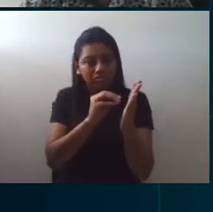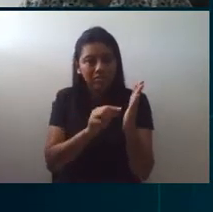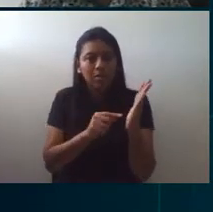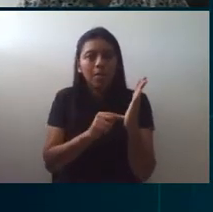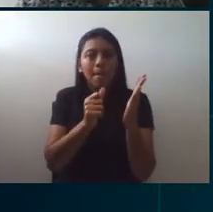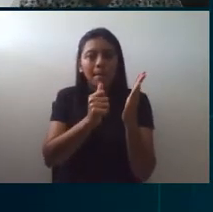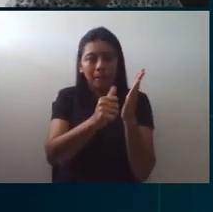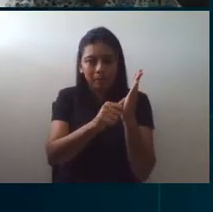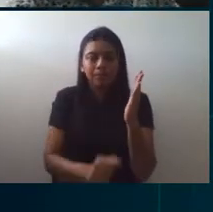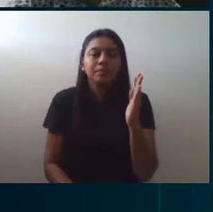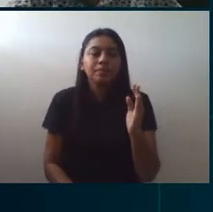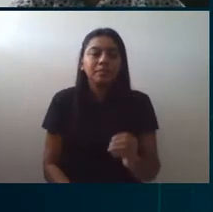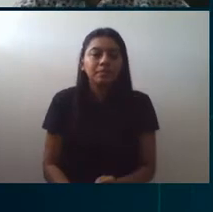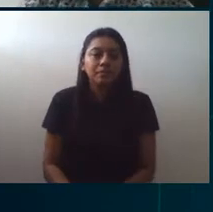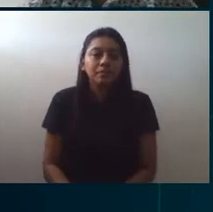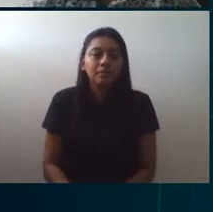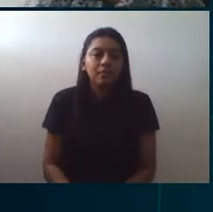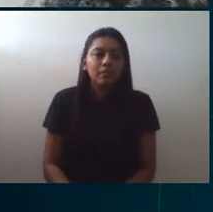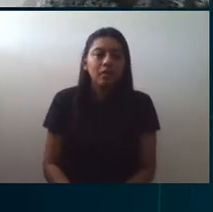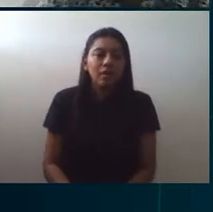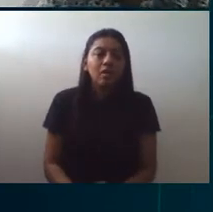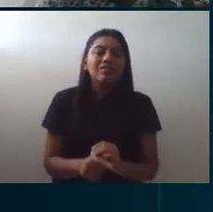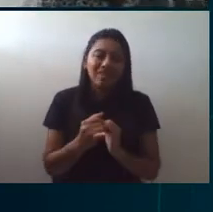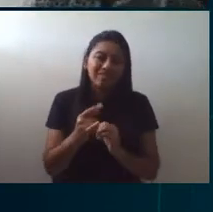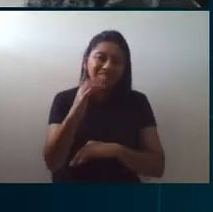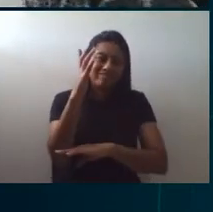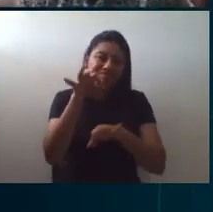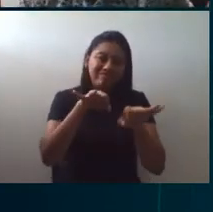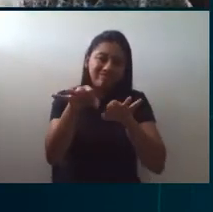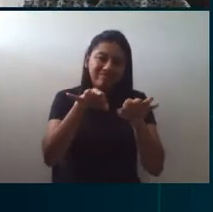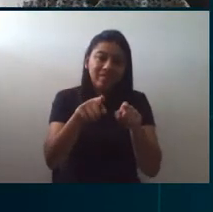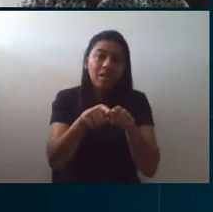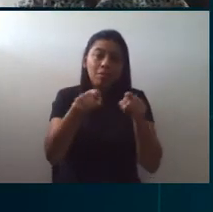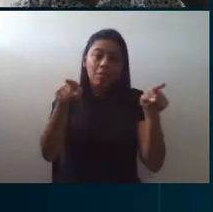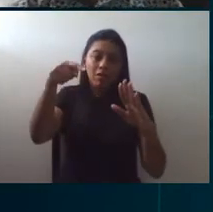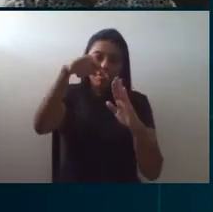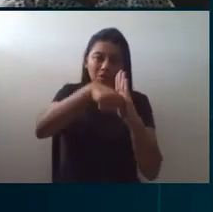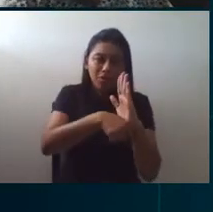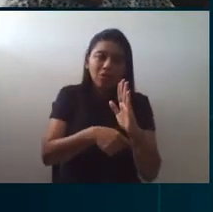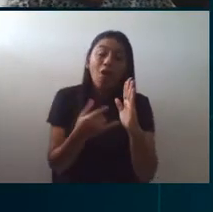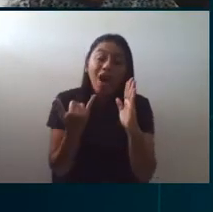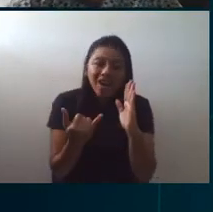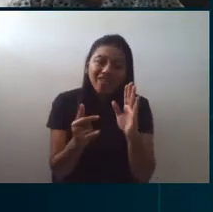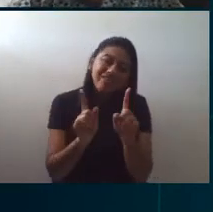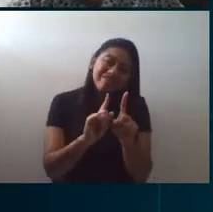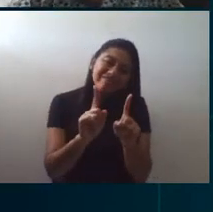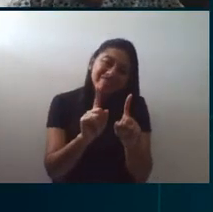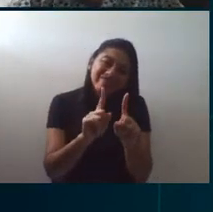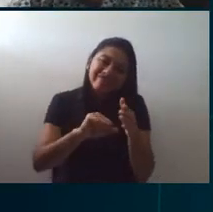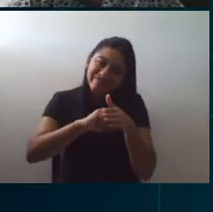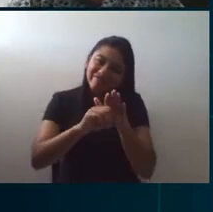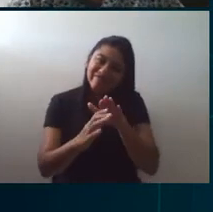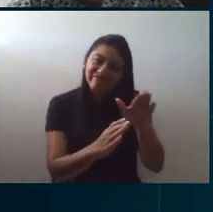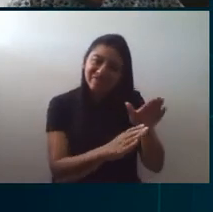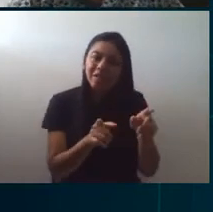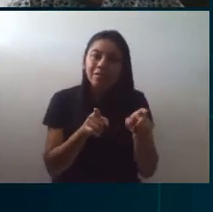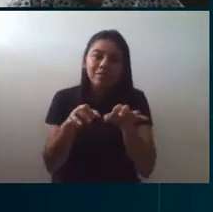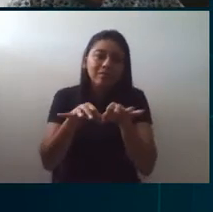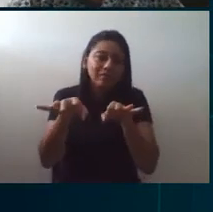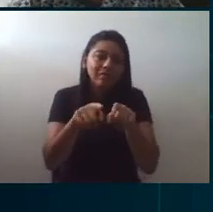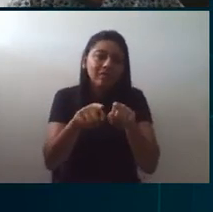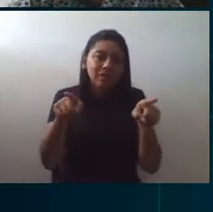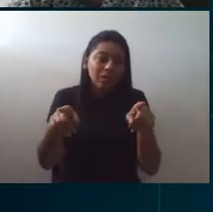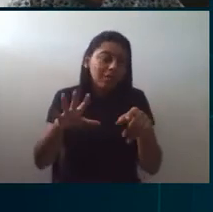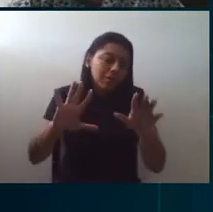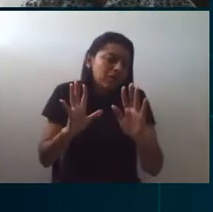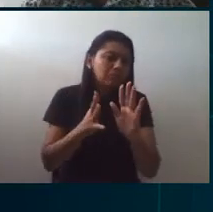de contarles en esta exposición, ya es un poquitico más complejo pues su explicación, pero bueno, realmente no nos vamos a enfrascar en eso. Les voy a contar que existe